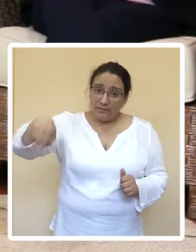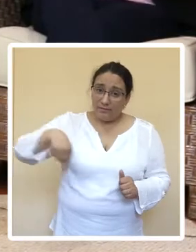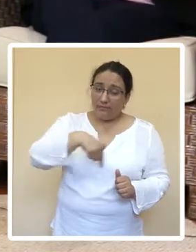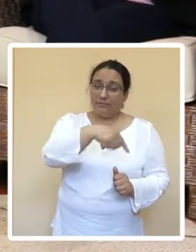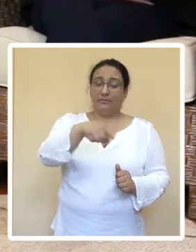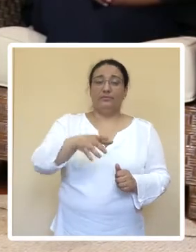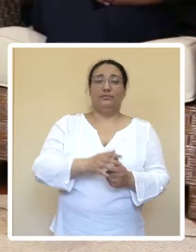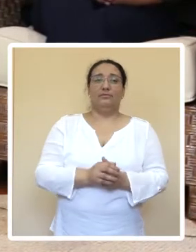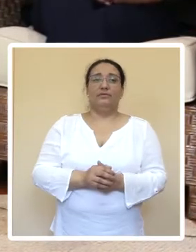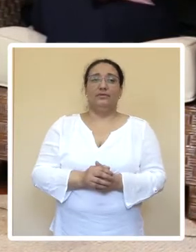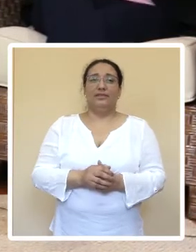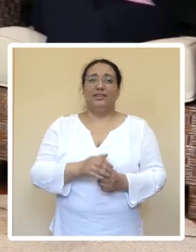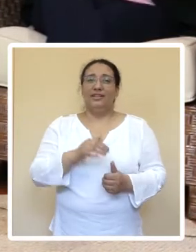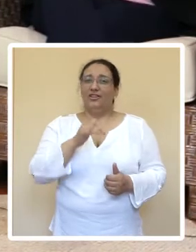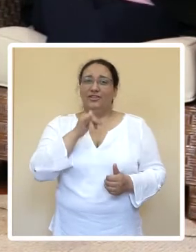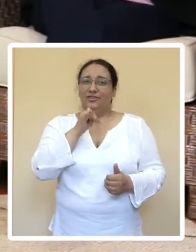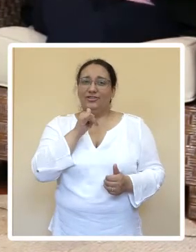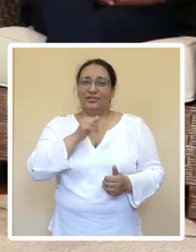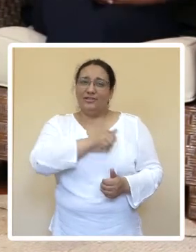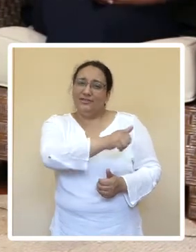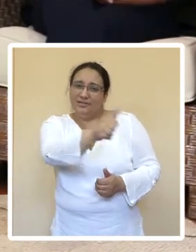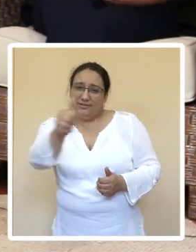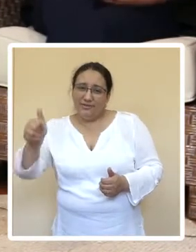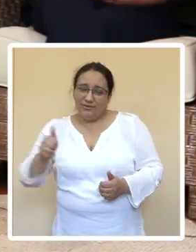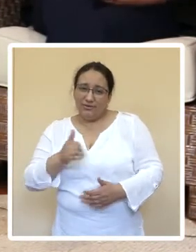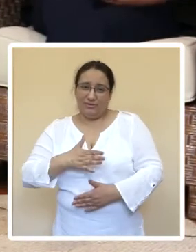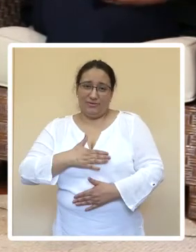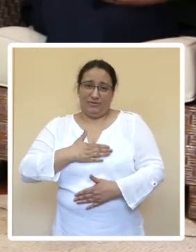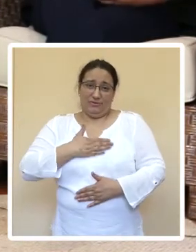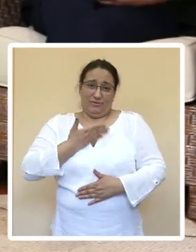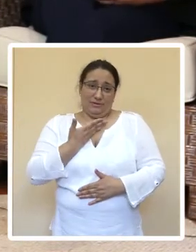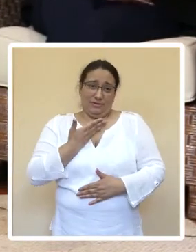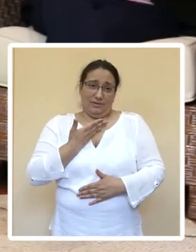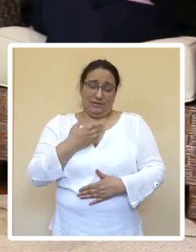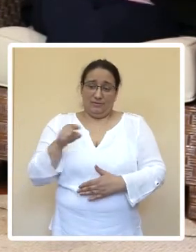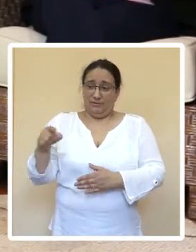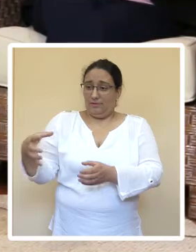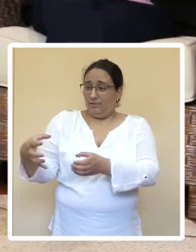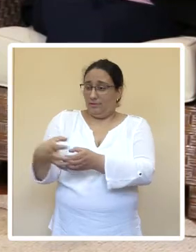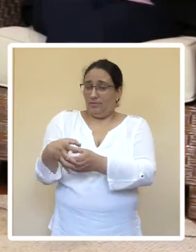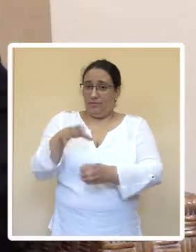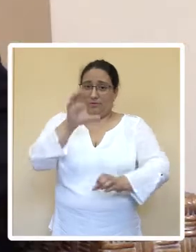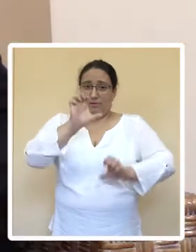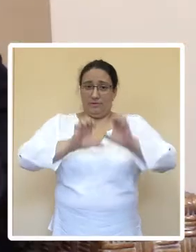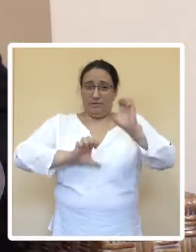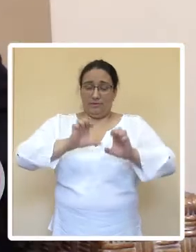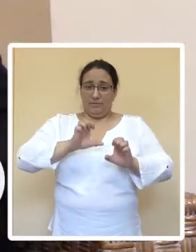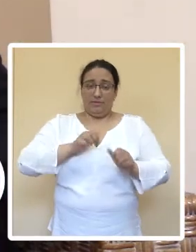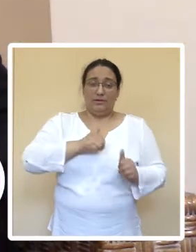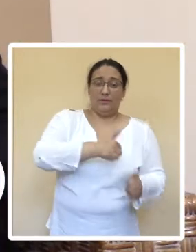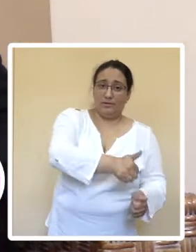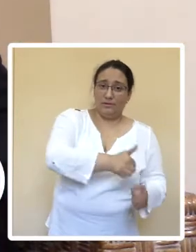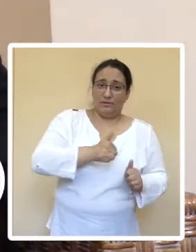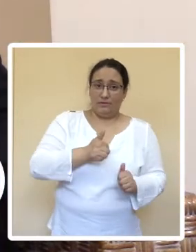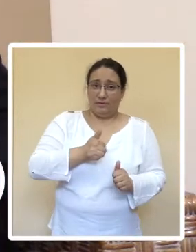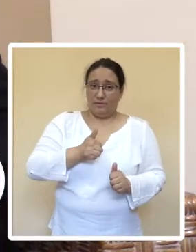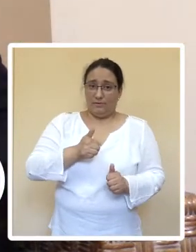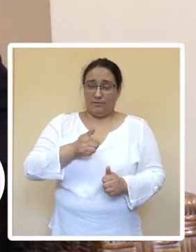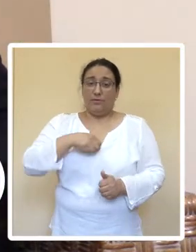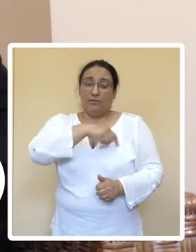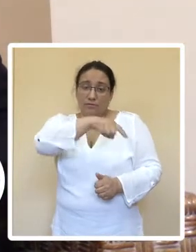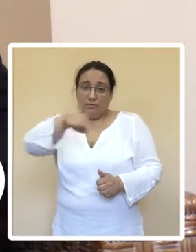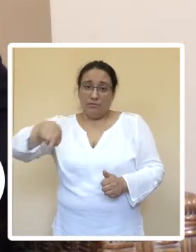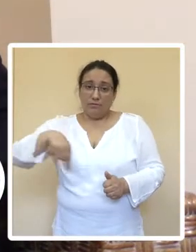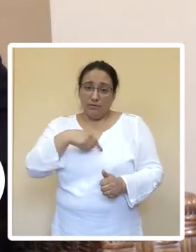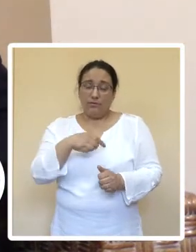si represento a mucho de las personas que están desde el lado empresarial, pero creo que el desafío nuestro es ser capaces